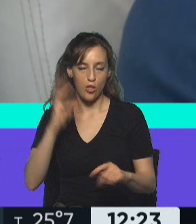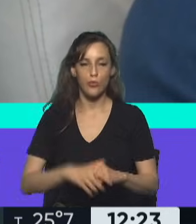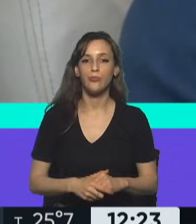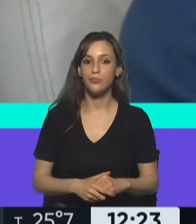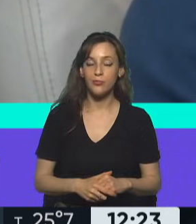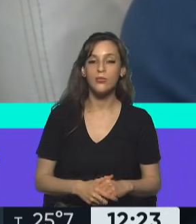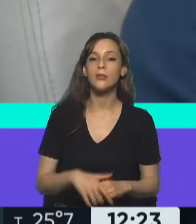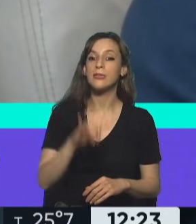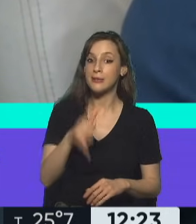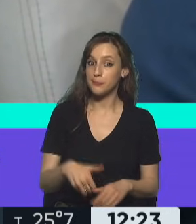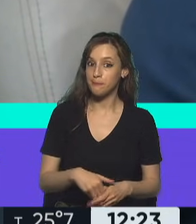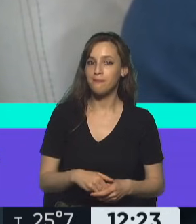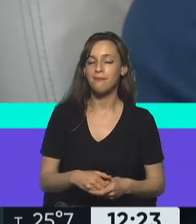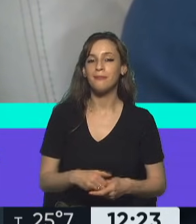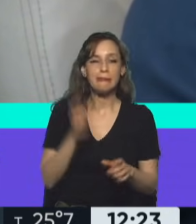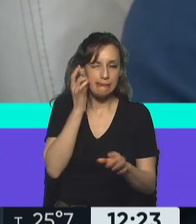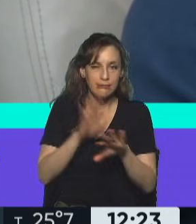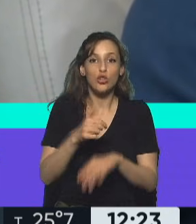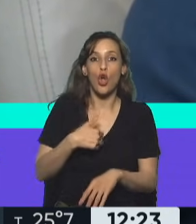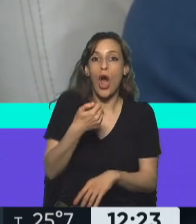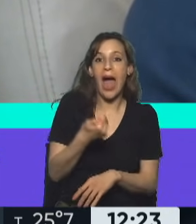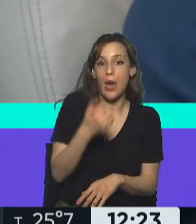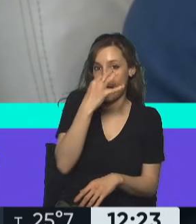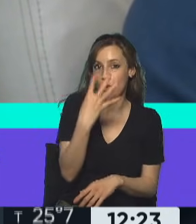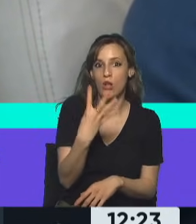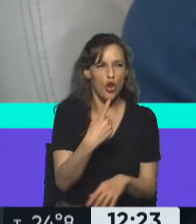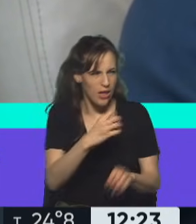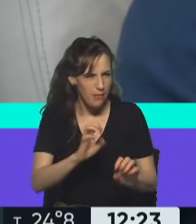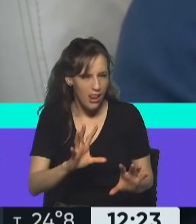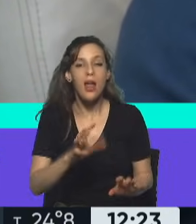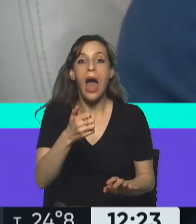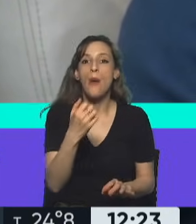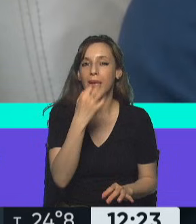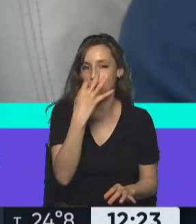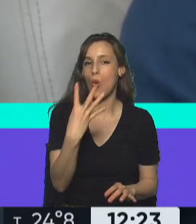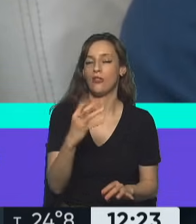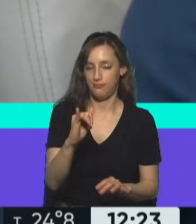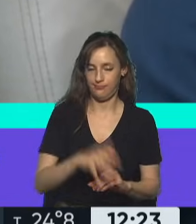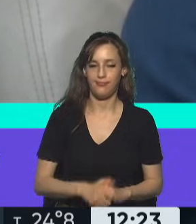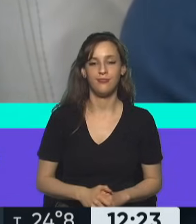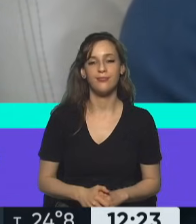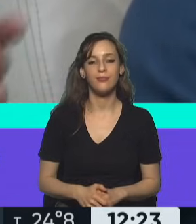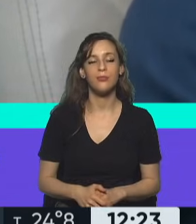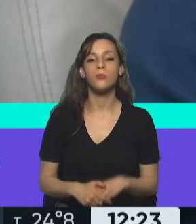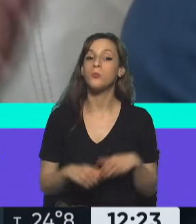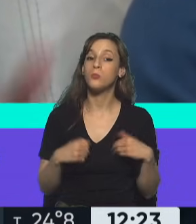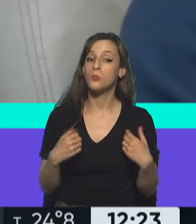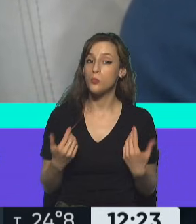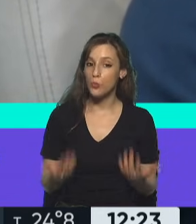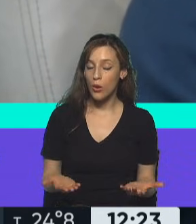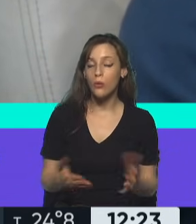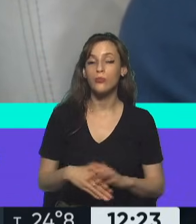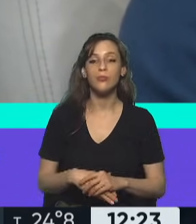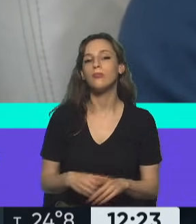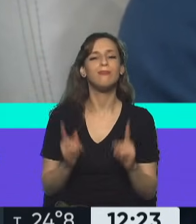Sí, Gabriela, de A24.com. ¿Cómo estás? ¿Dije mal yo? A24, ok. Sí. Bueno, siguiendo en línea con